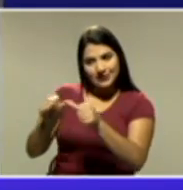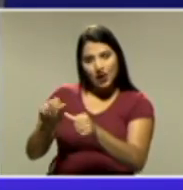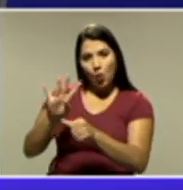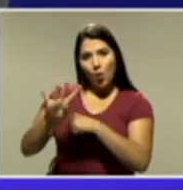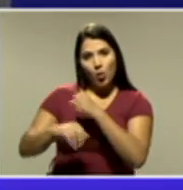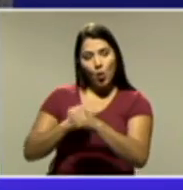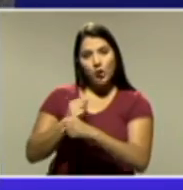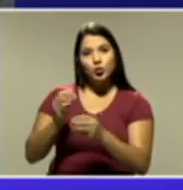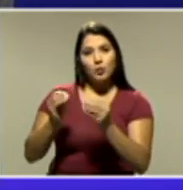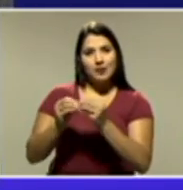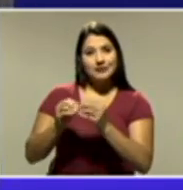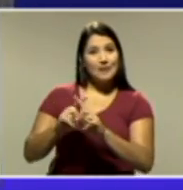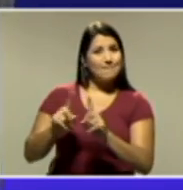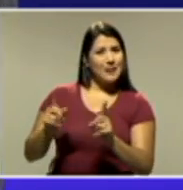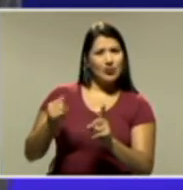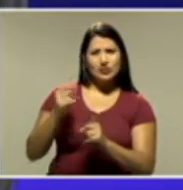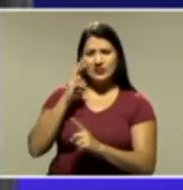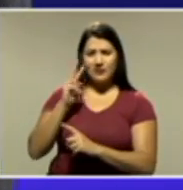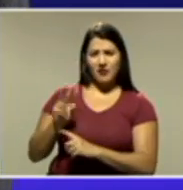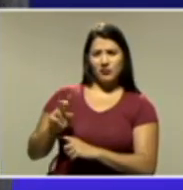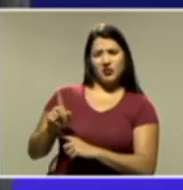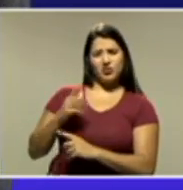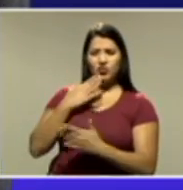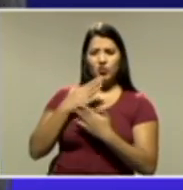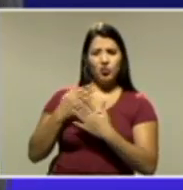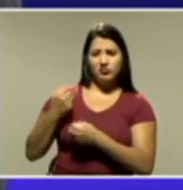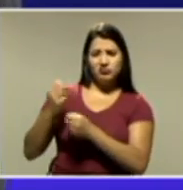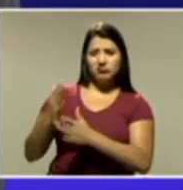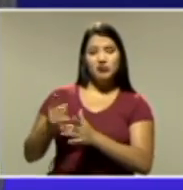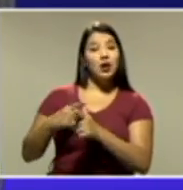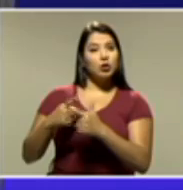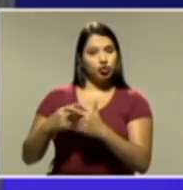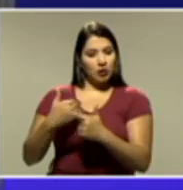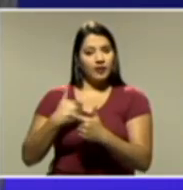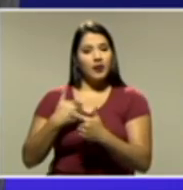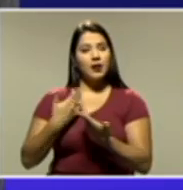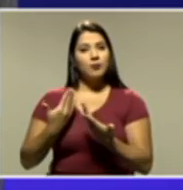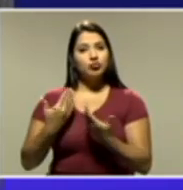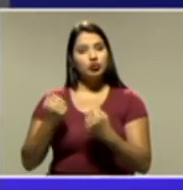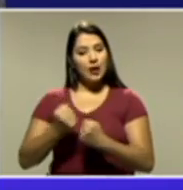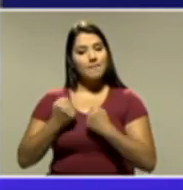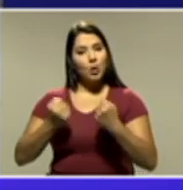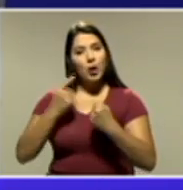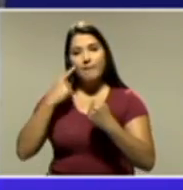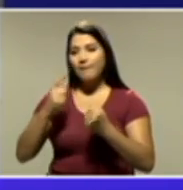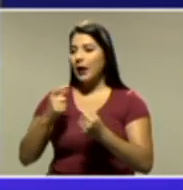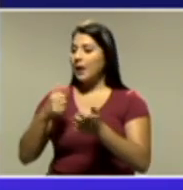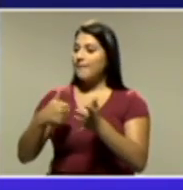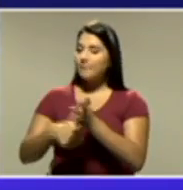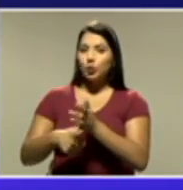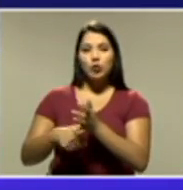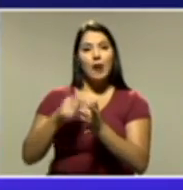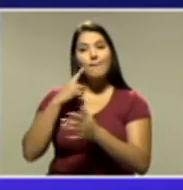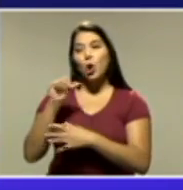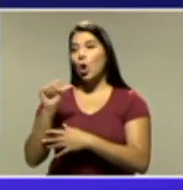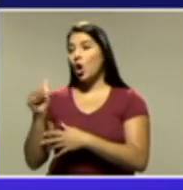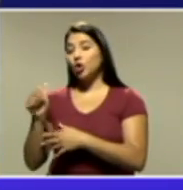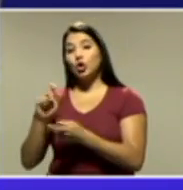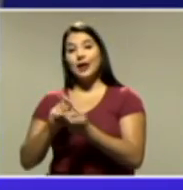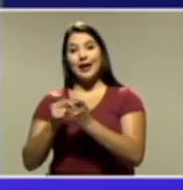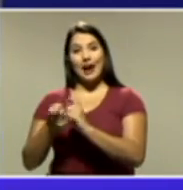cambiar ese gobierno y establecer una dirigencia cantonal más afín a nuestras necesidades, a nuestras